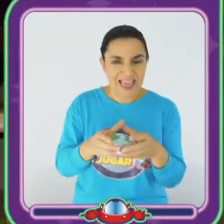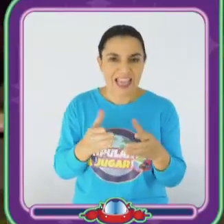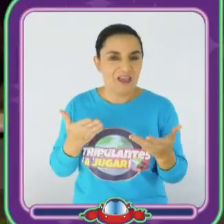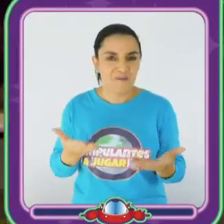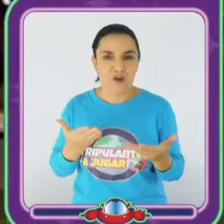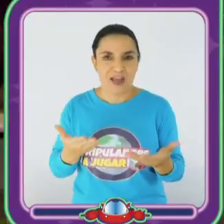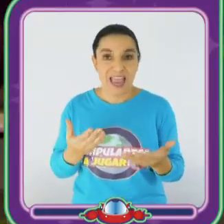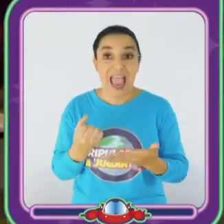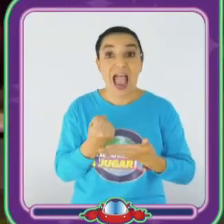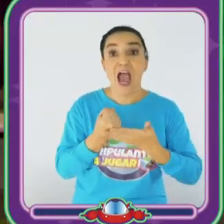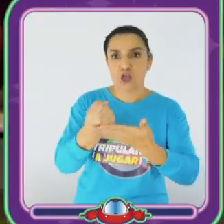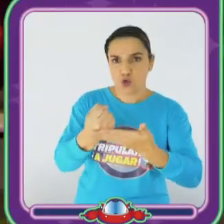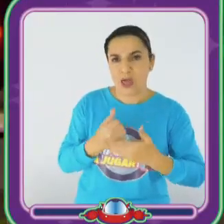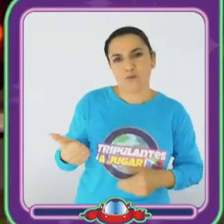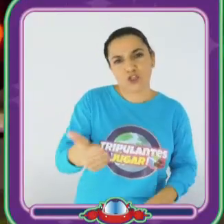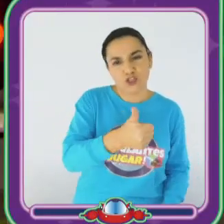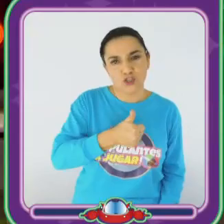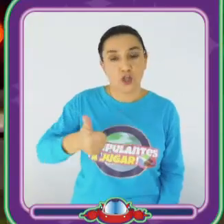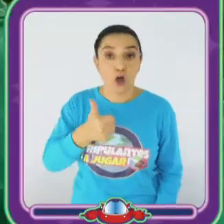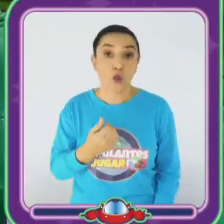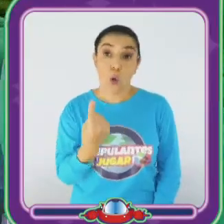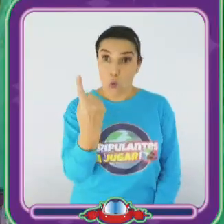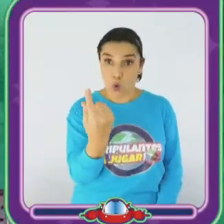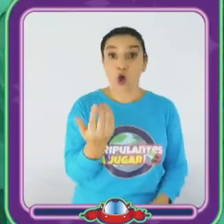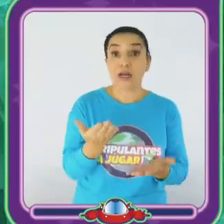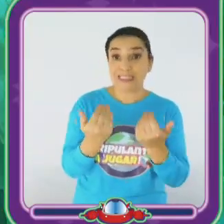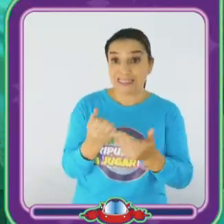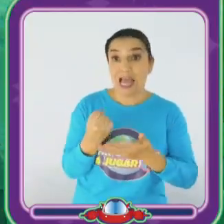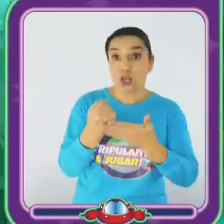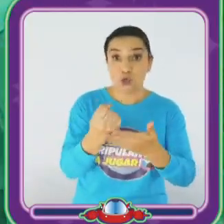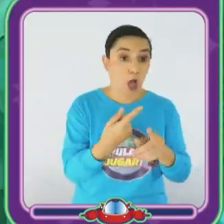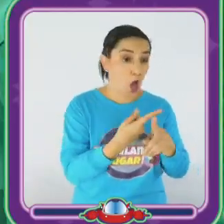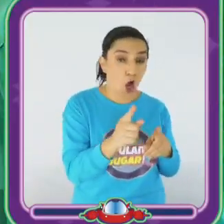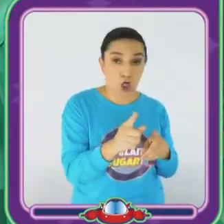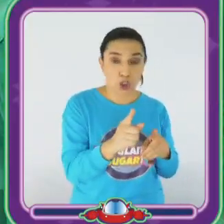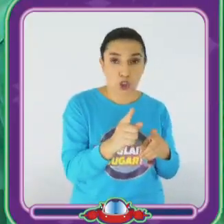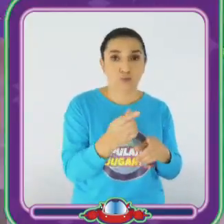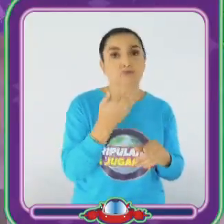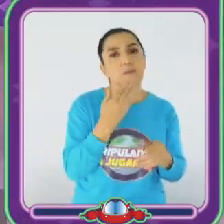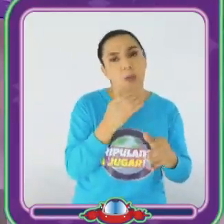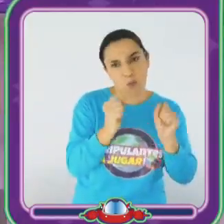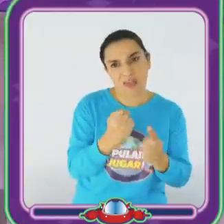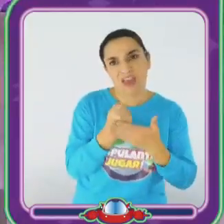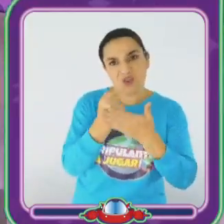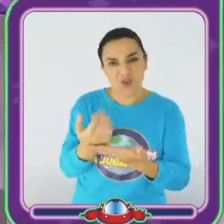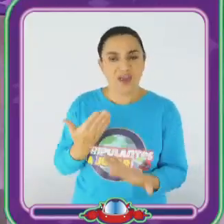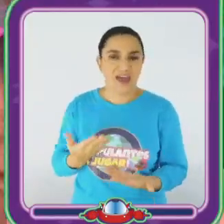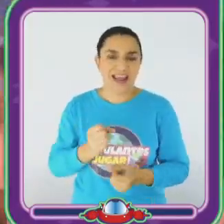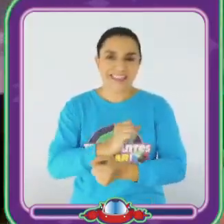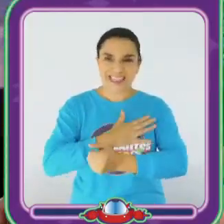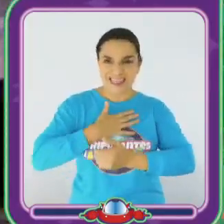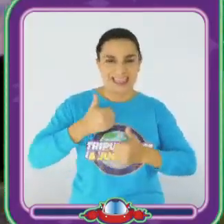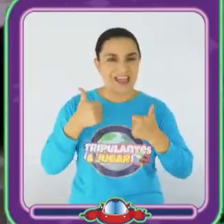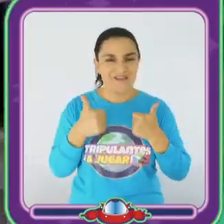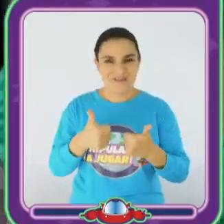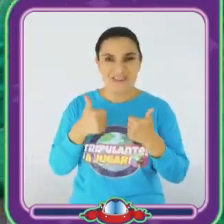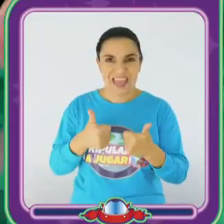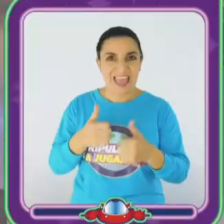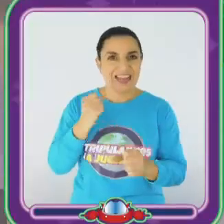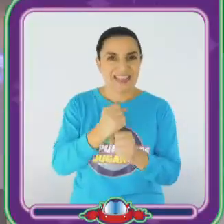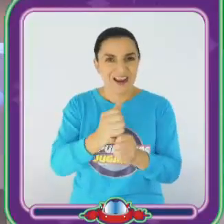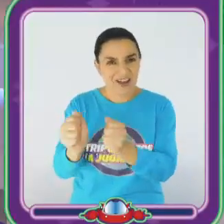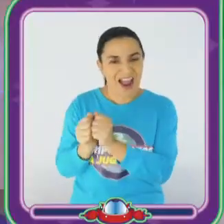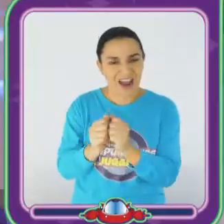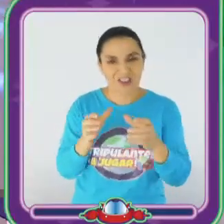que no nos ayudamos entre todos. Porque si uno necesita ayuda, el otro también lo puede ayudar. Me sentí muy